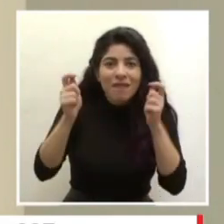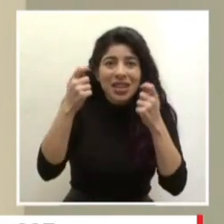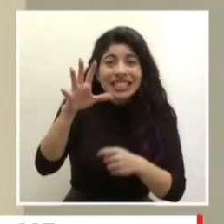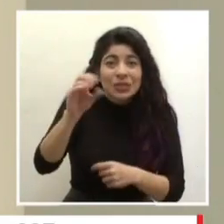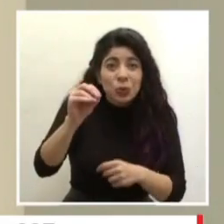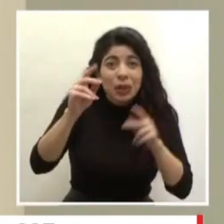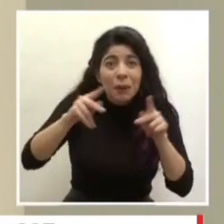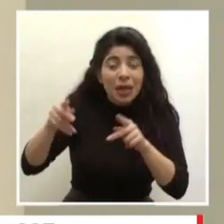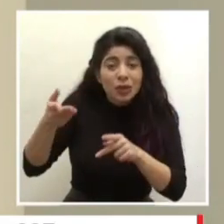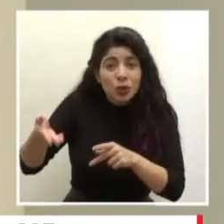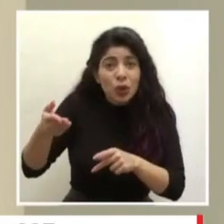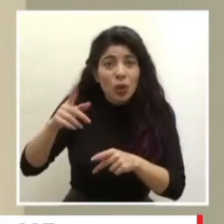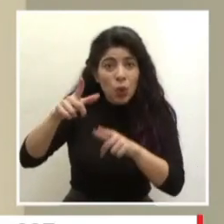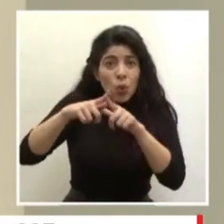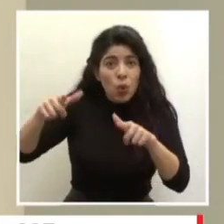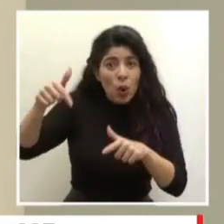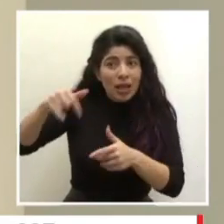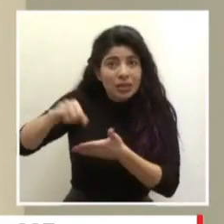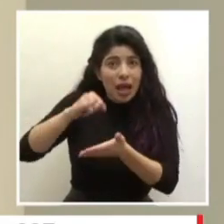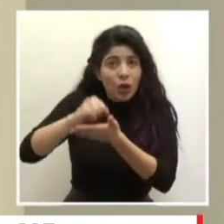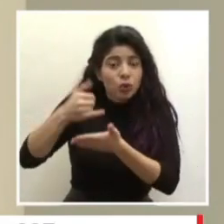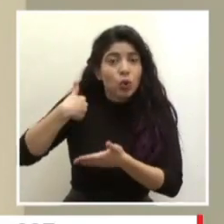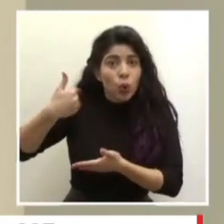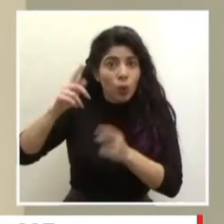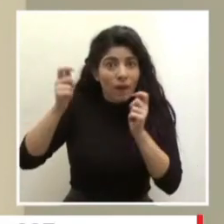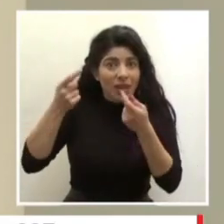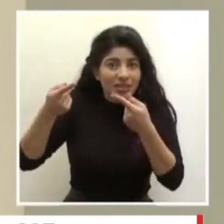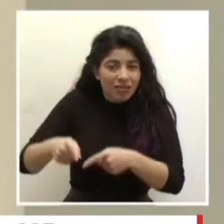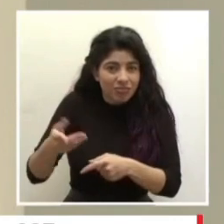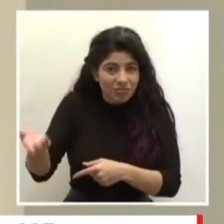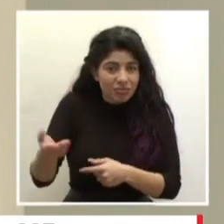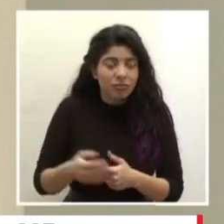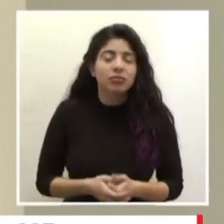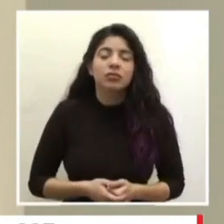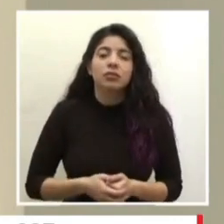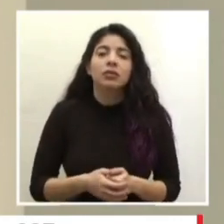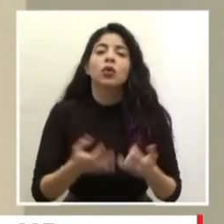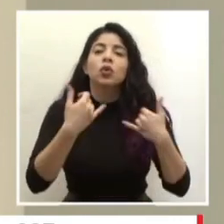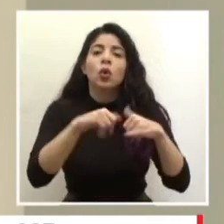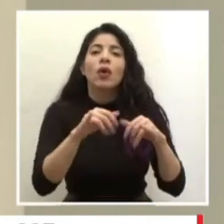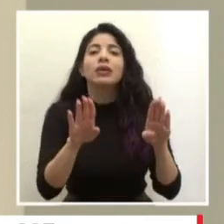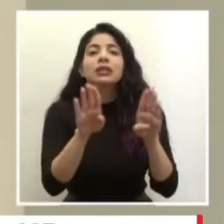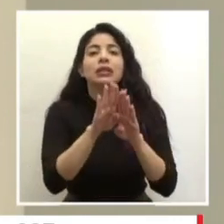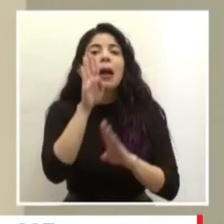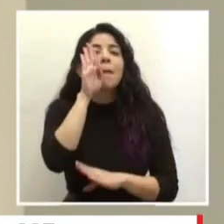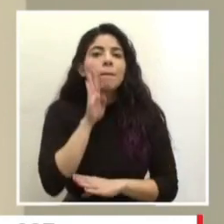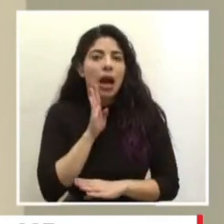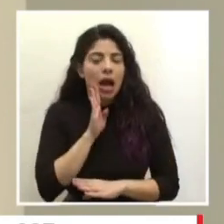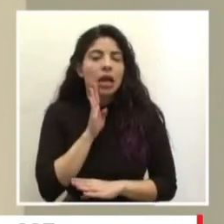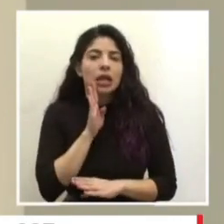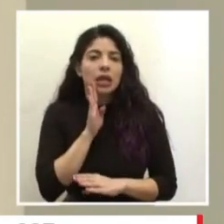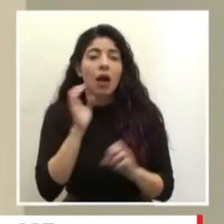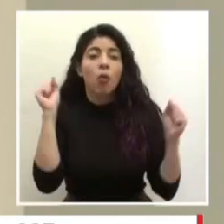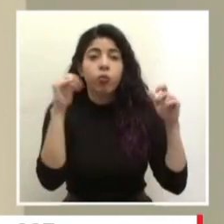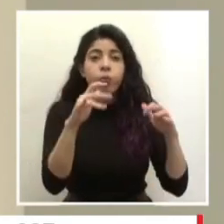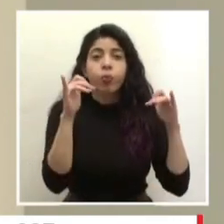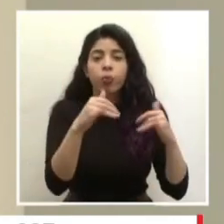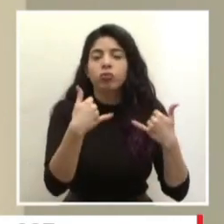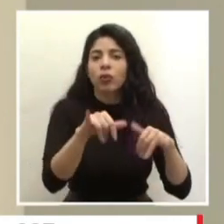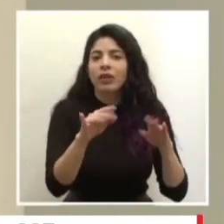personas que ocurrió en un lugar acá en San José, ¿verdad? Se mantiene el cierre de bares, de concentraciones masivas,